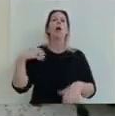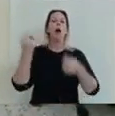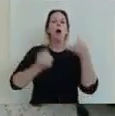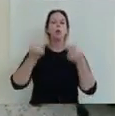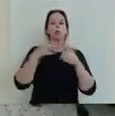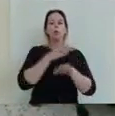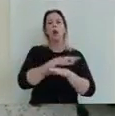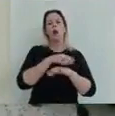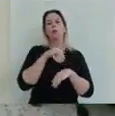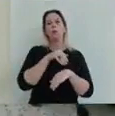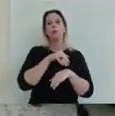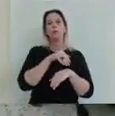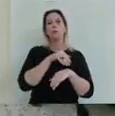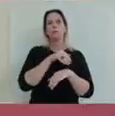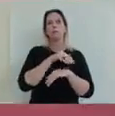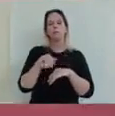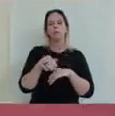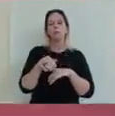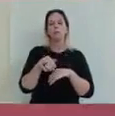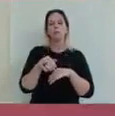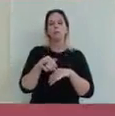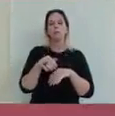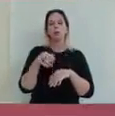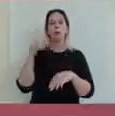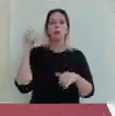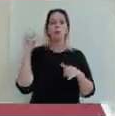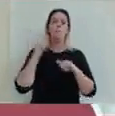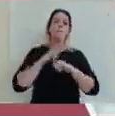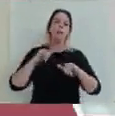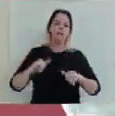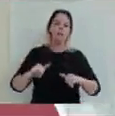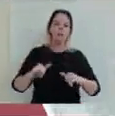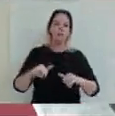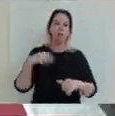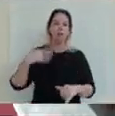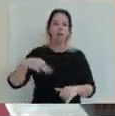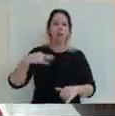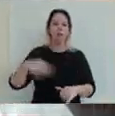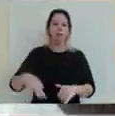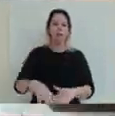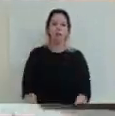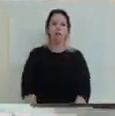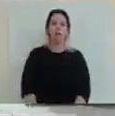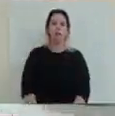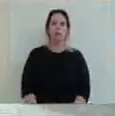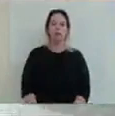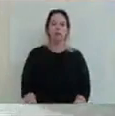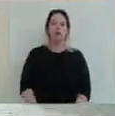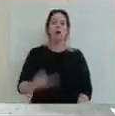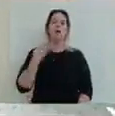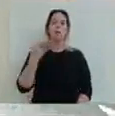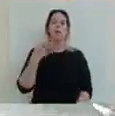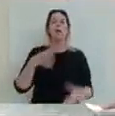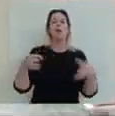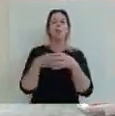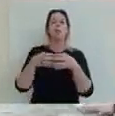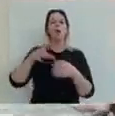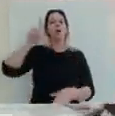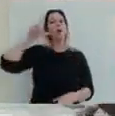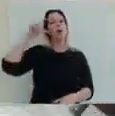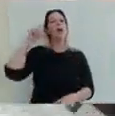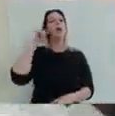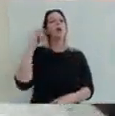Concejal Figueredo. Gracias, Presidenta. Voy a solicitar que esta nota pase a la Comisión de Legislación para su debido tratamiento. Pongo a